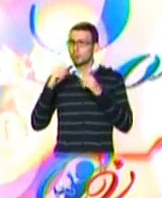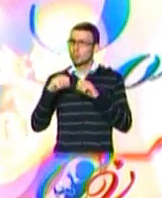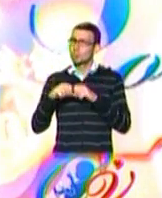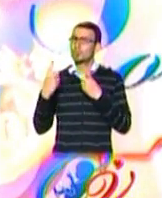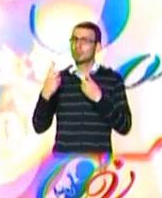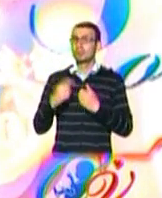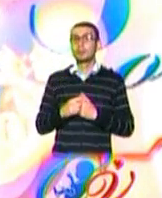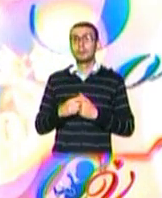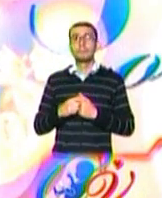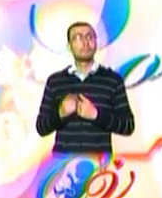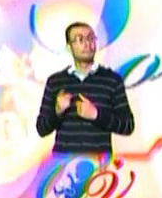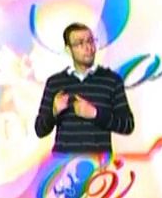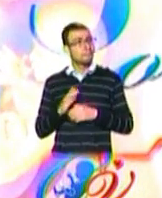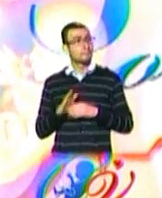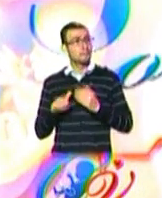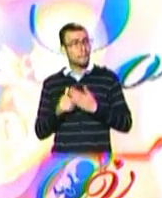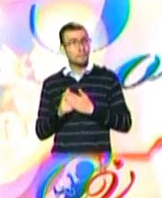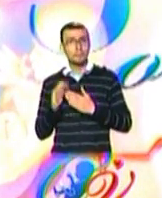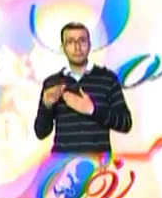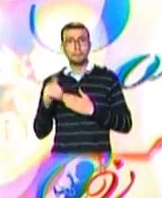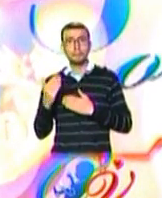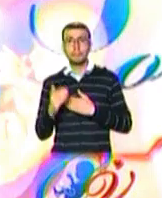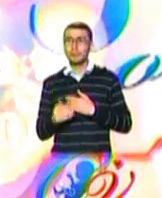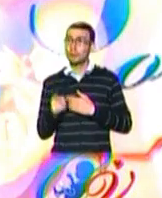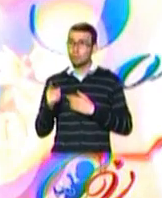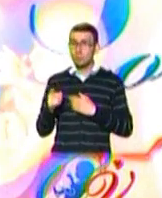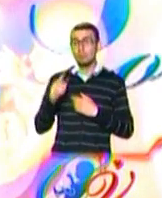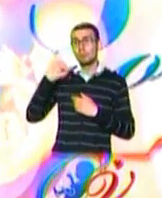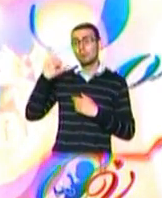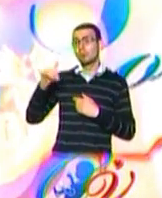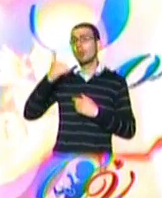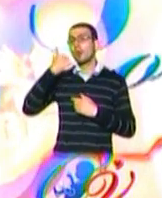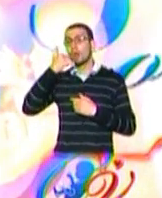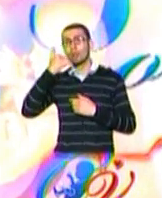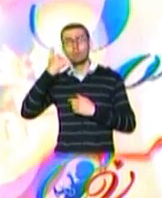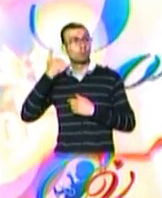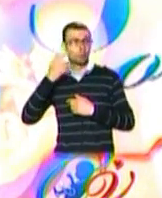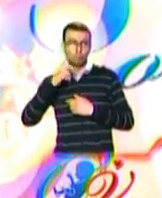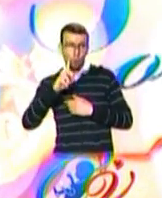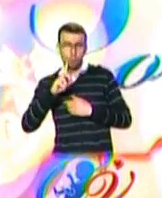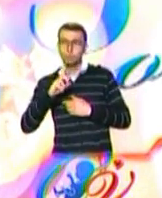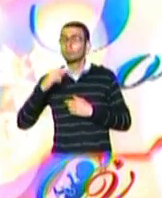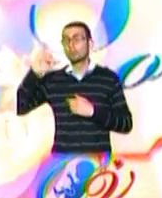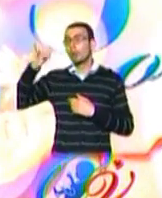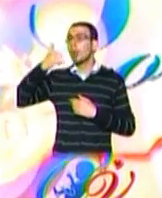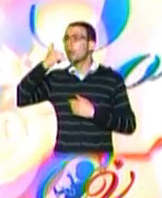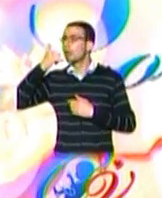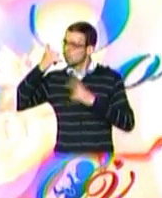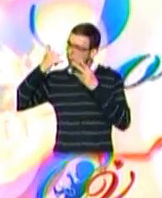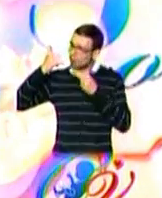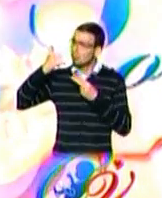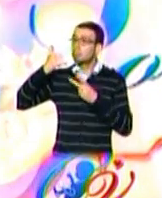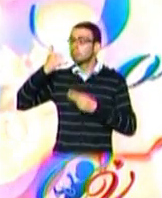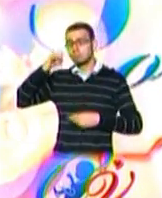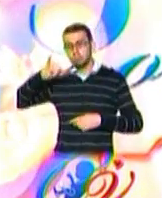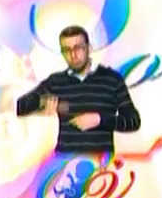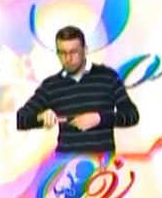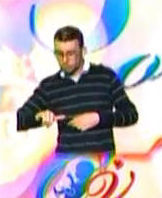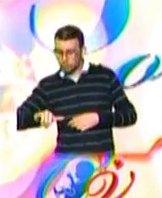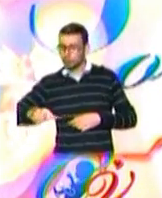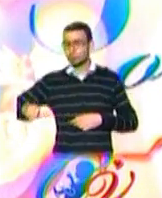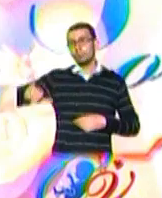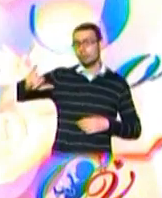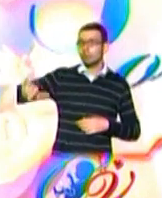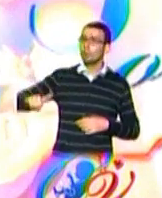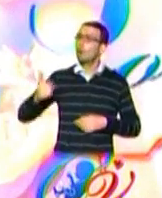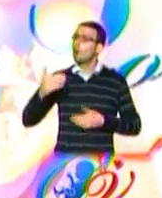¿Todo después de... ¿Usted estaba hablando? No, doctor. La llamada se cayó. Sí. Y entonces yo estaba contestando. ¿Se